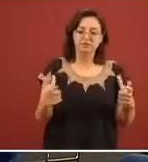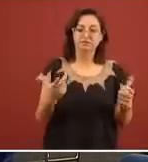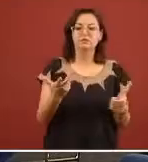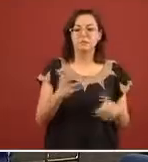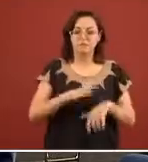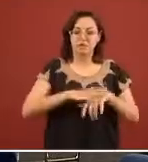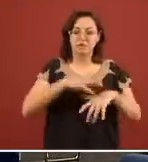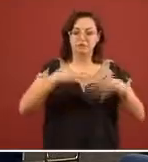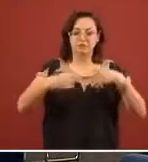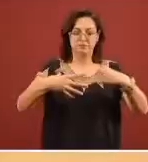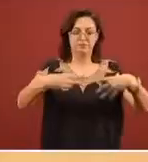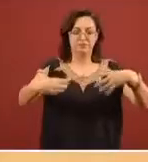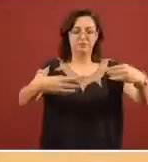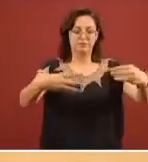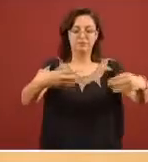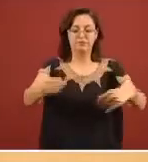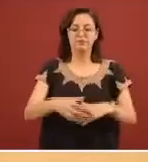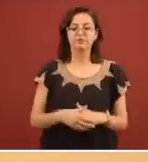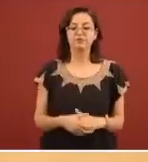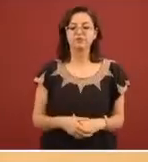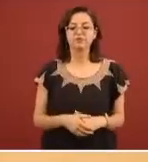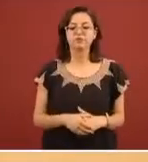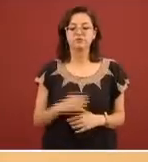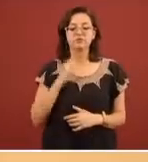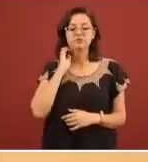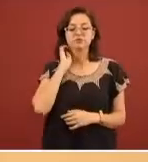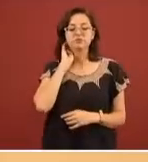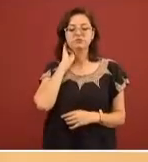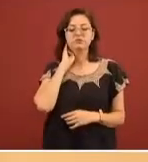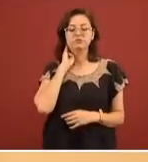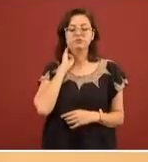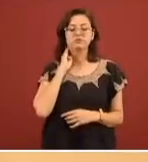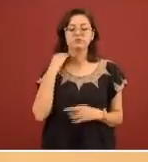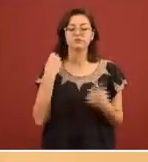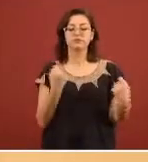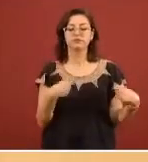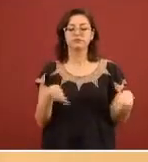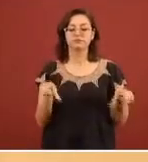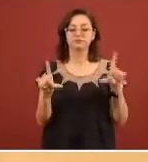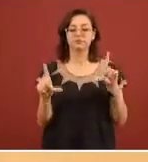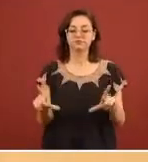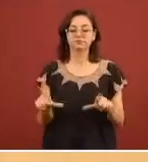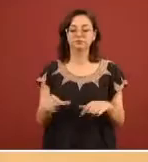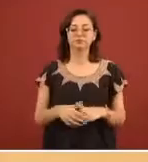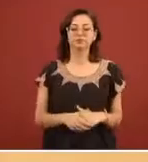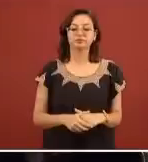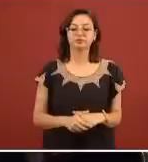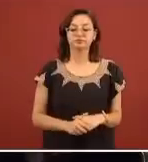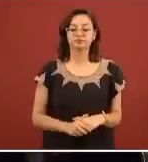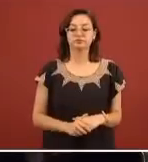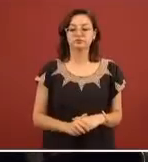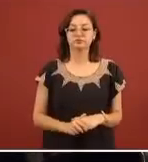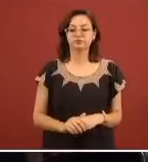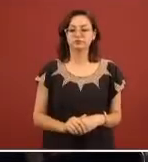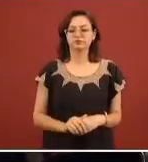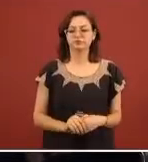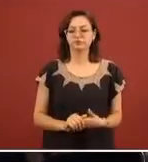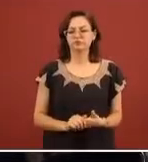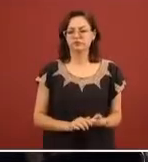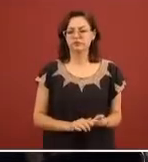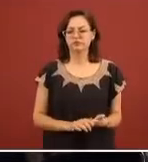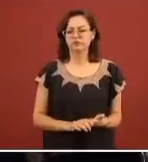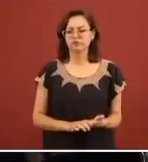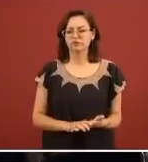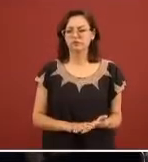la transmisión de virus respiratorios. En la siguiente diapositiva tenemos precisamente los casos que